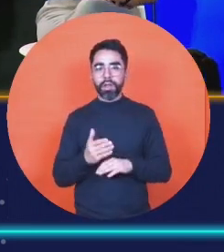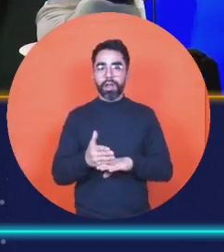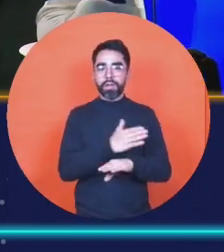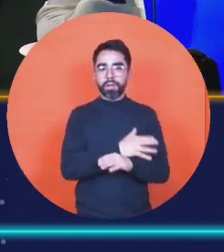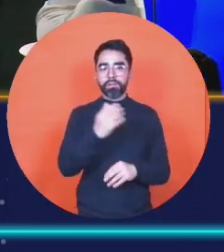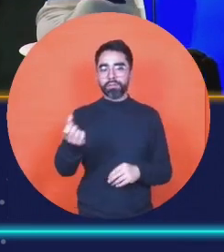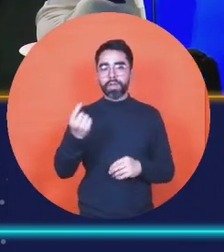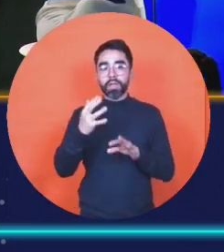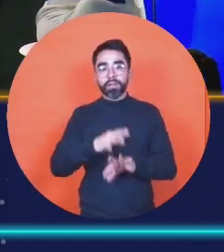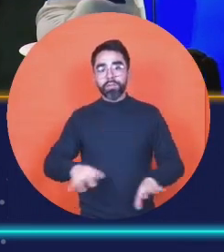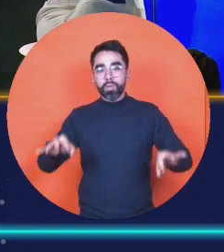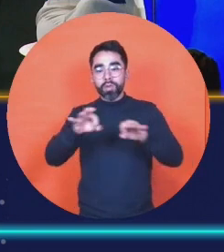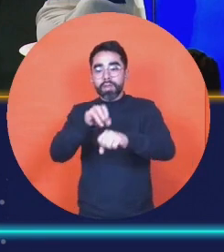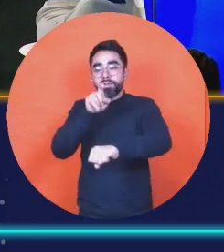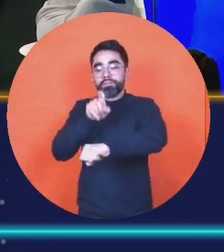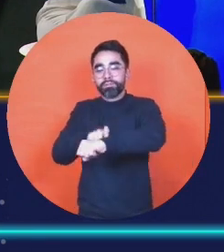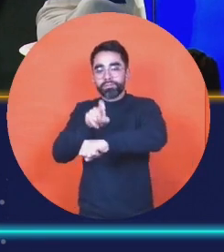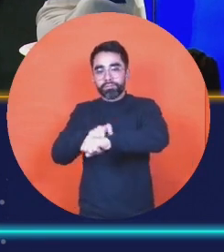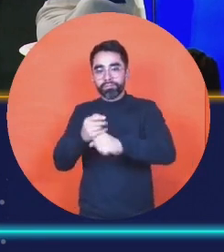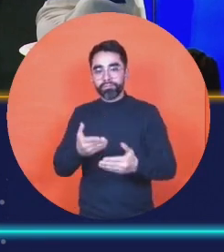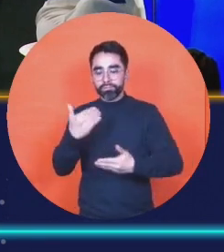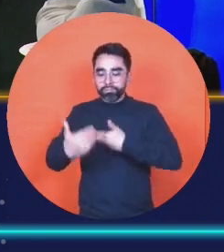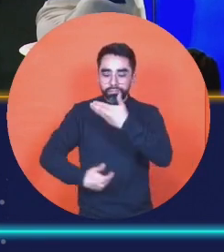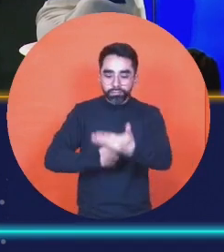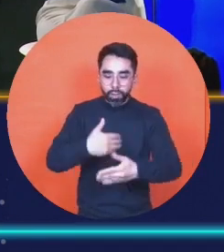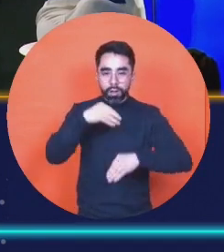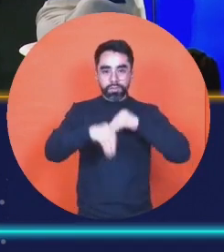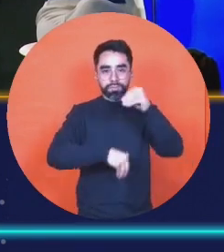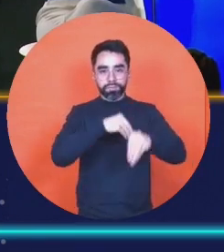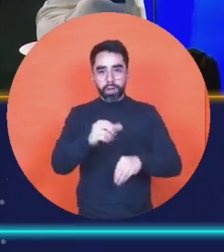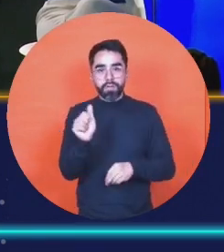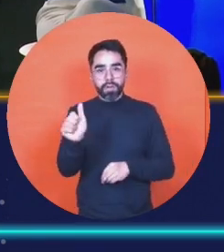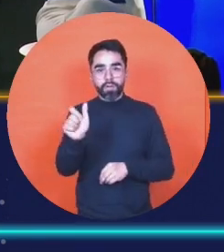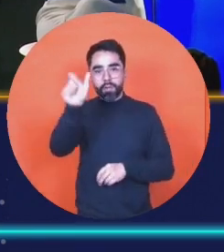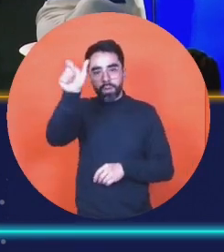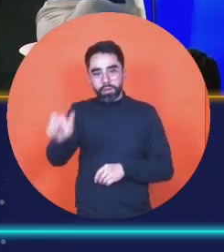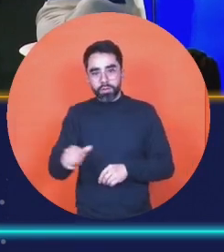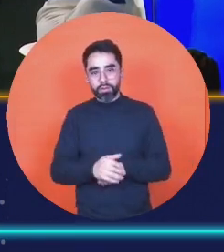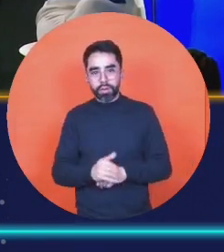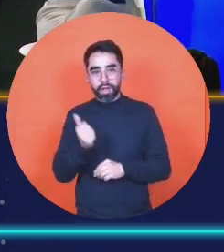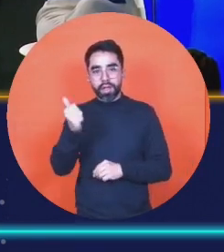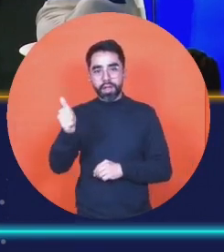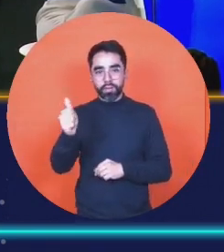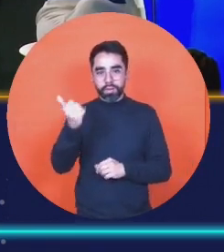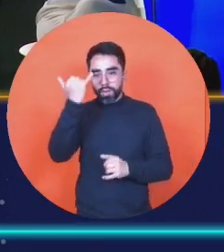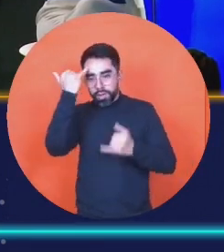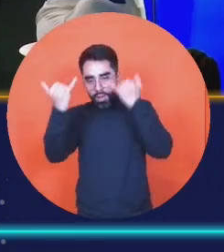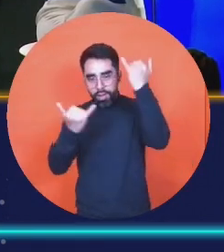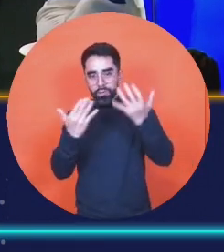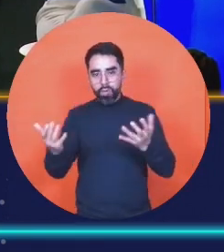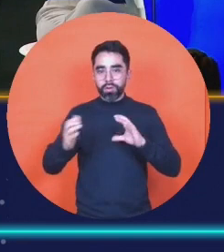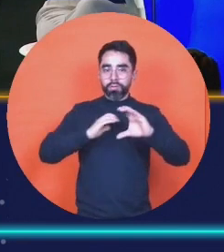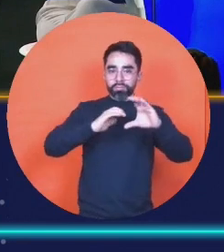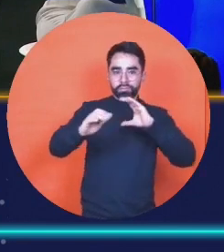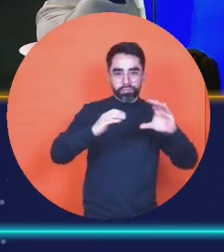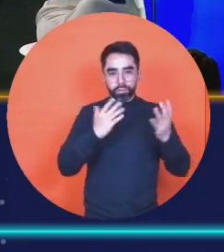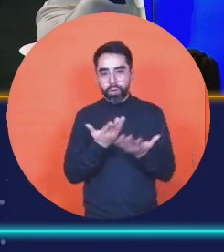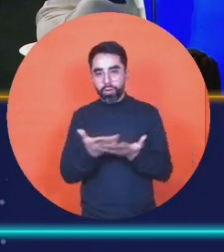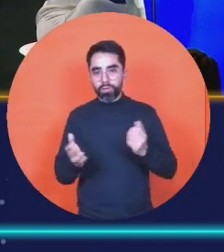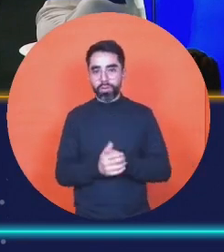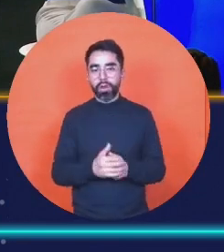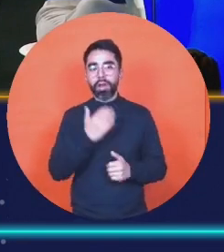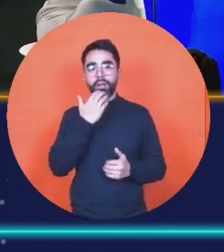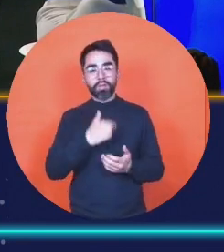principio, hay que dejar tiempo en los procesos de producción para que la gente desarrolle las propias estrategias de comunicación, porque vos no puedes